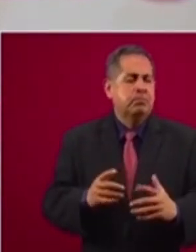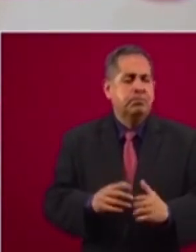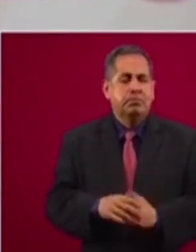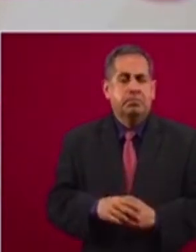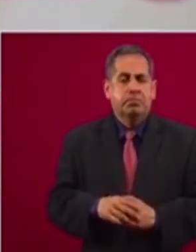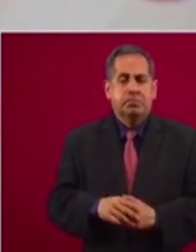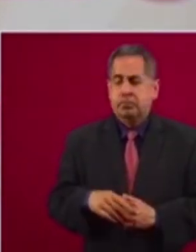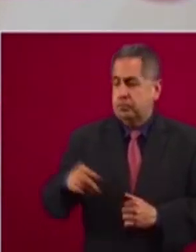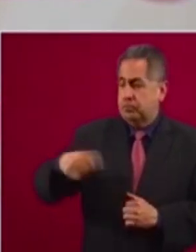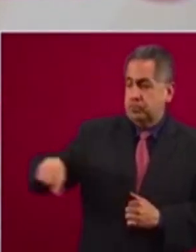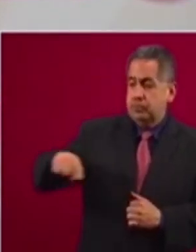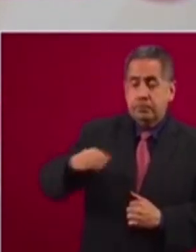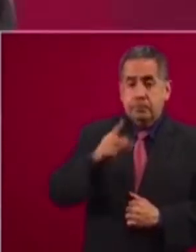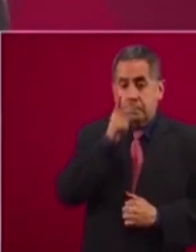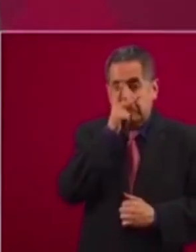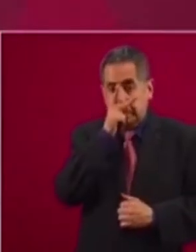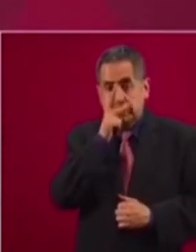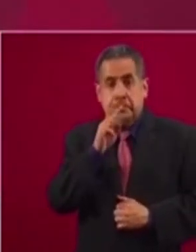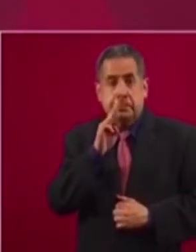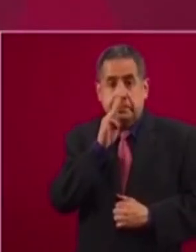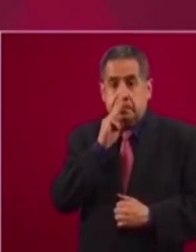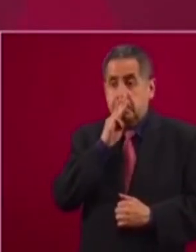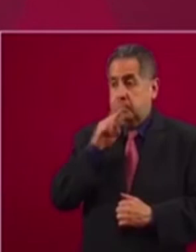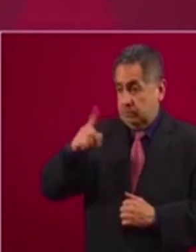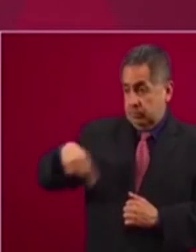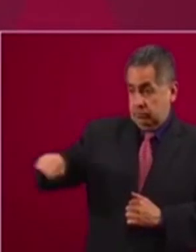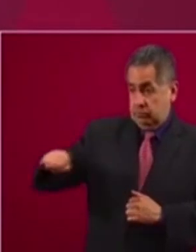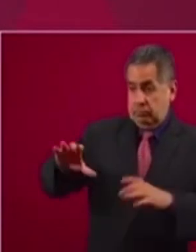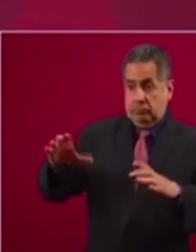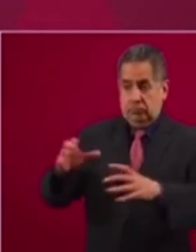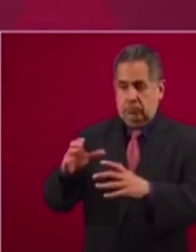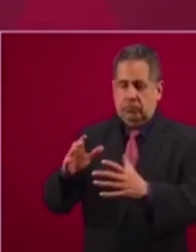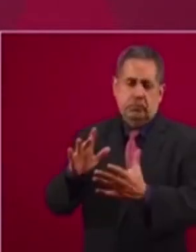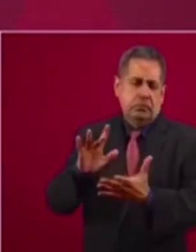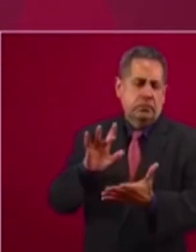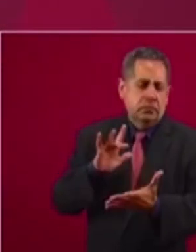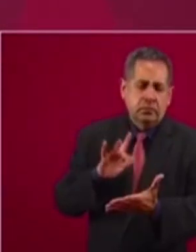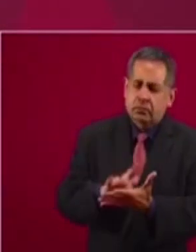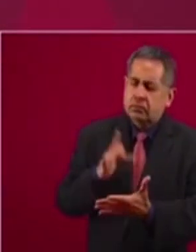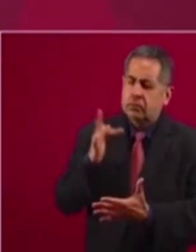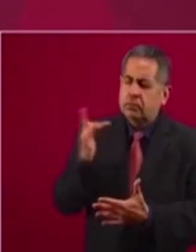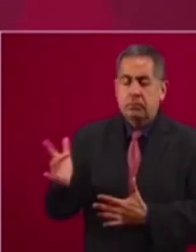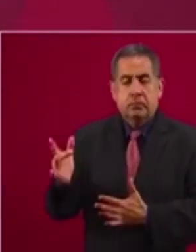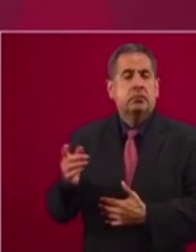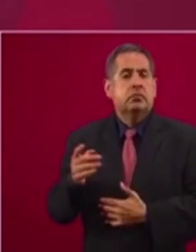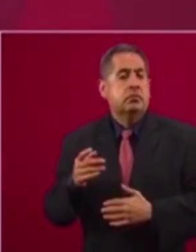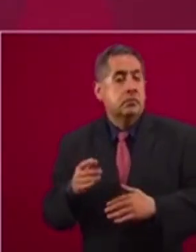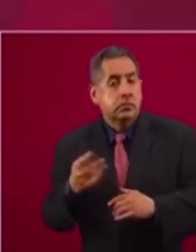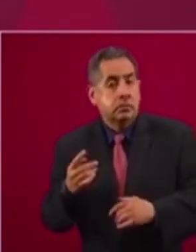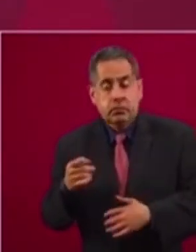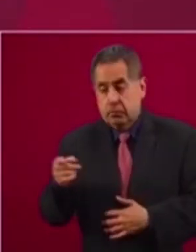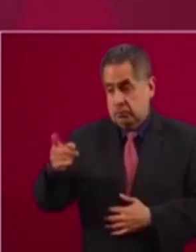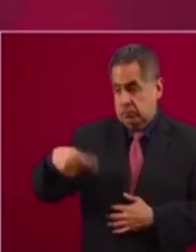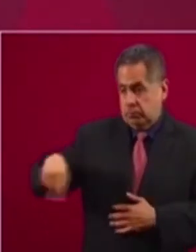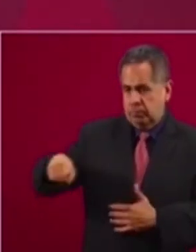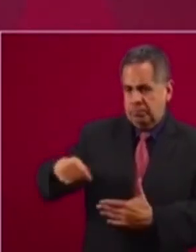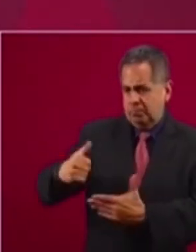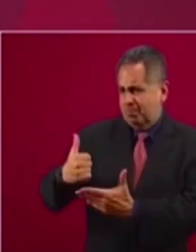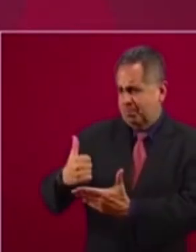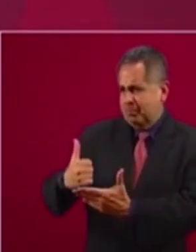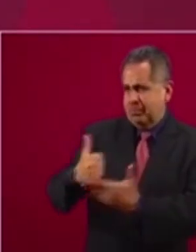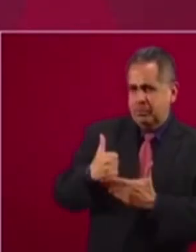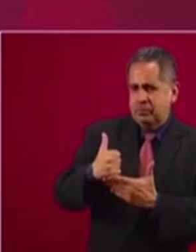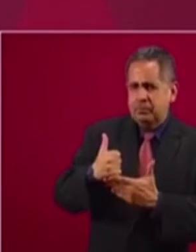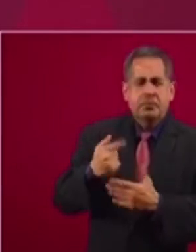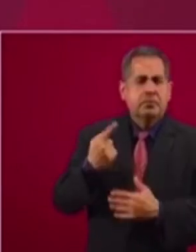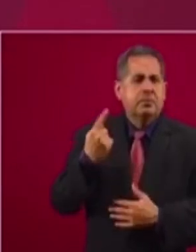distancia. López Obrador calificó este día como una fecha especial debido a que hoy regresarán a clases más de 30 millones